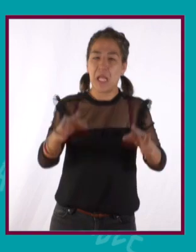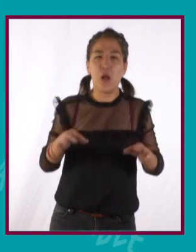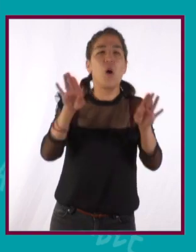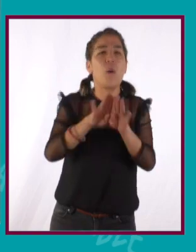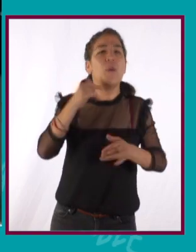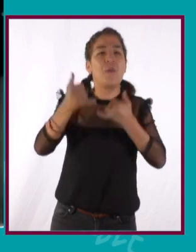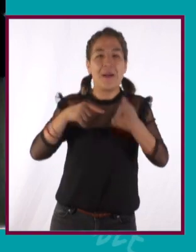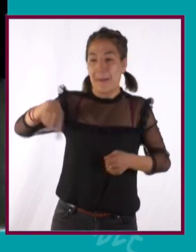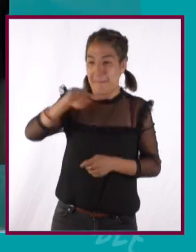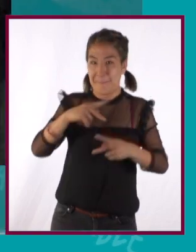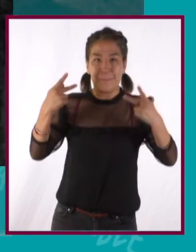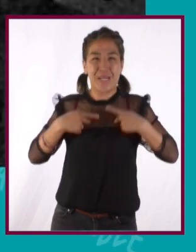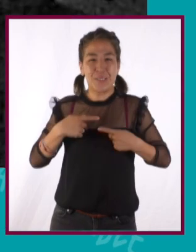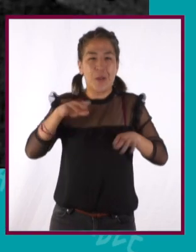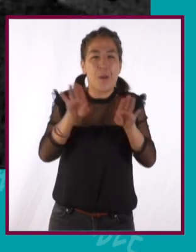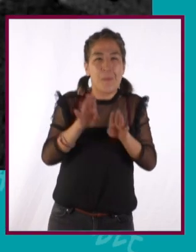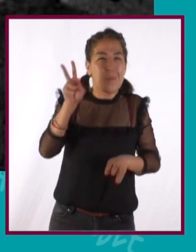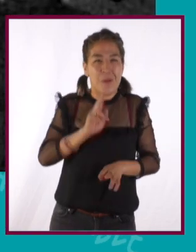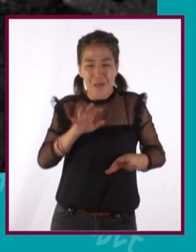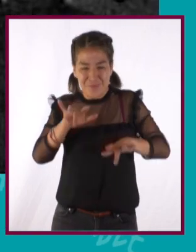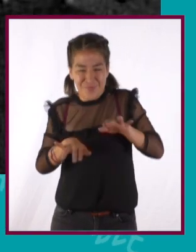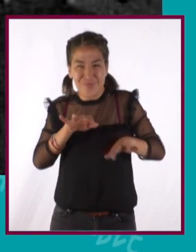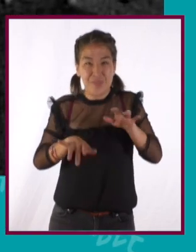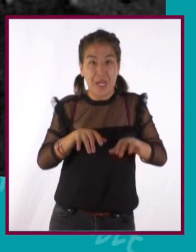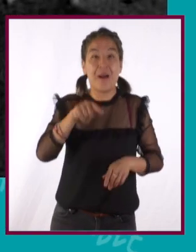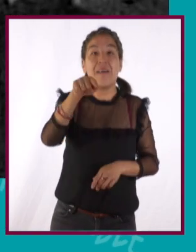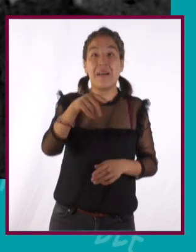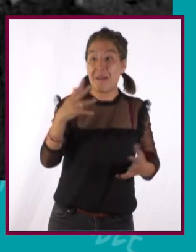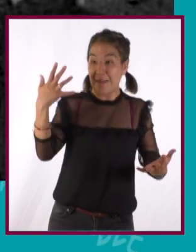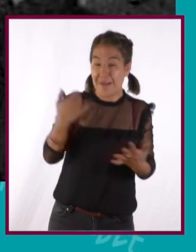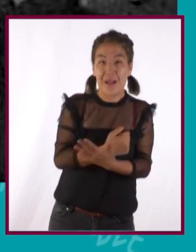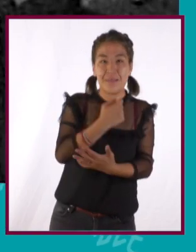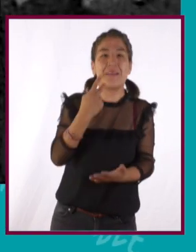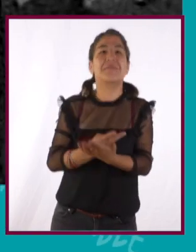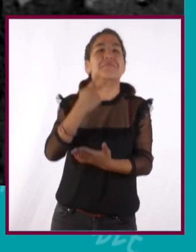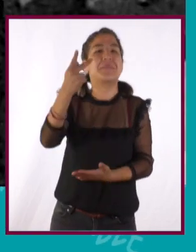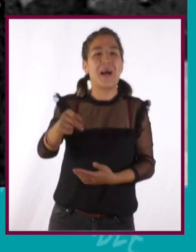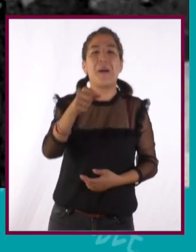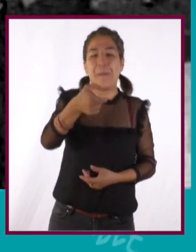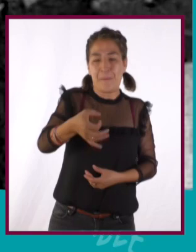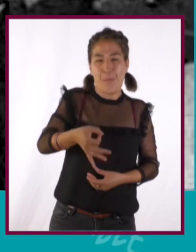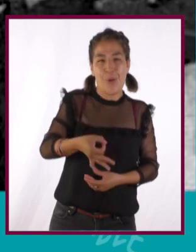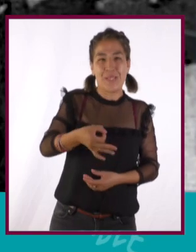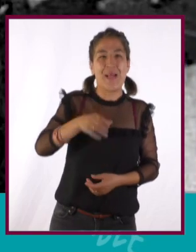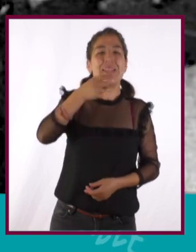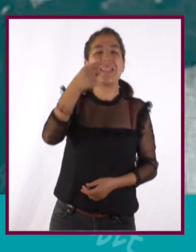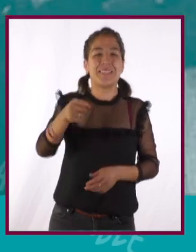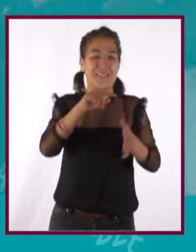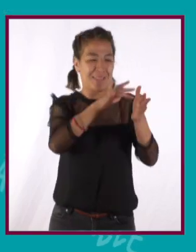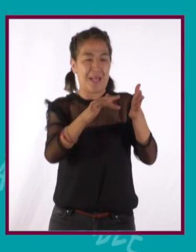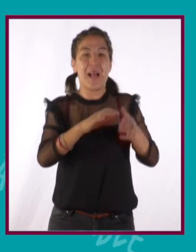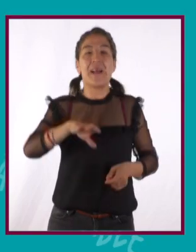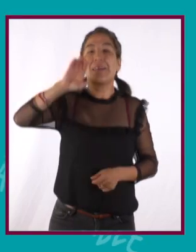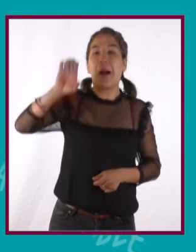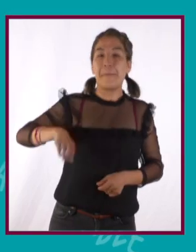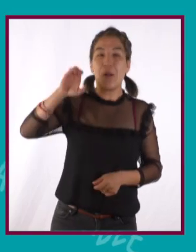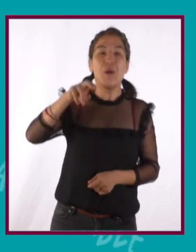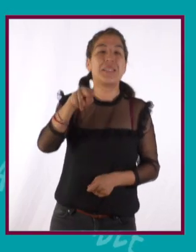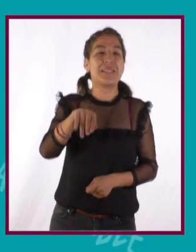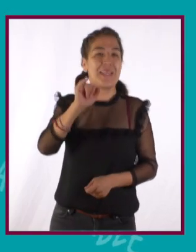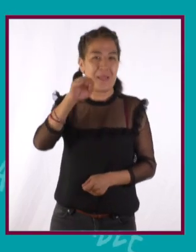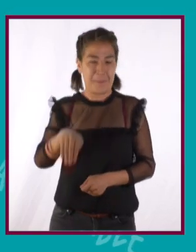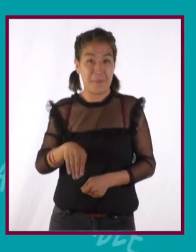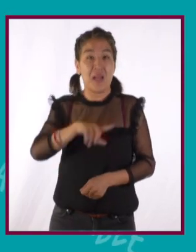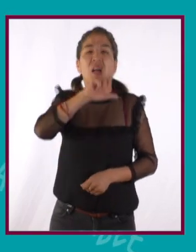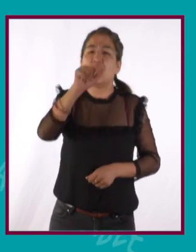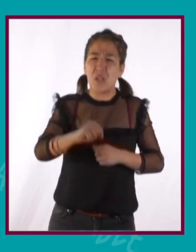Aquellos jugadores que lograban ganarle a la computadora obtenían una moneda que decía campeón de NIM. En los años subsecuentes